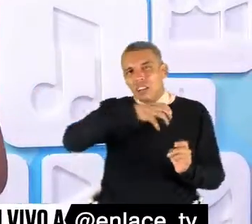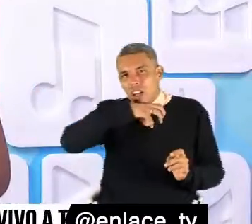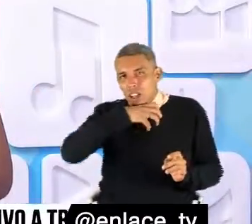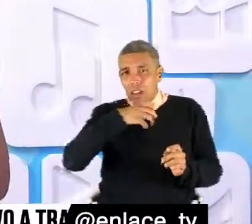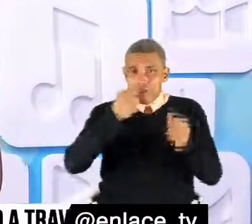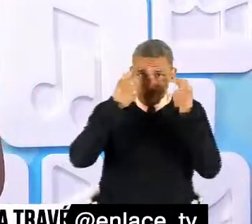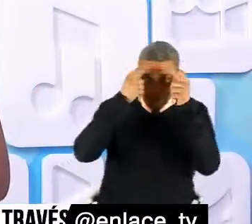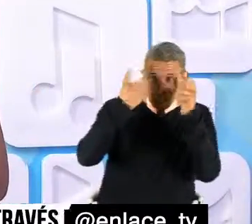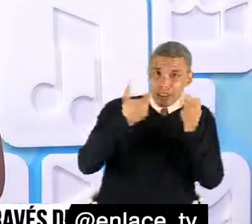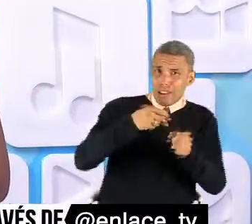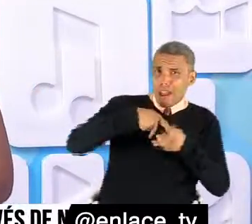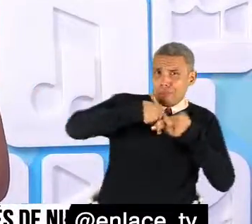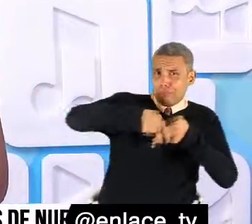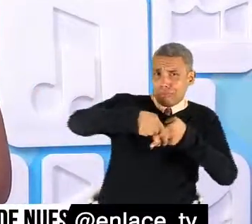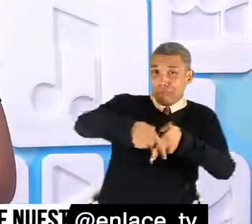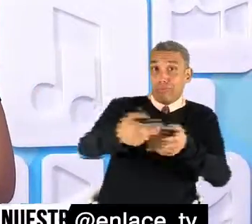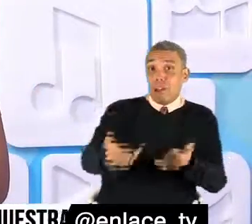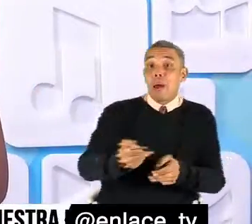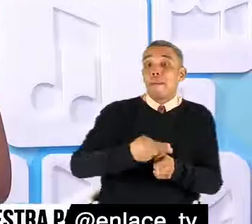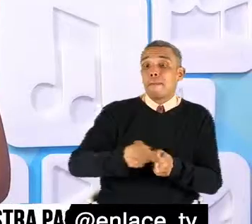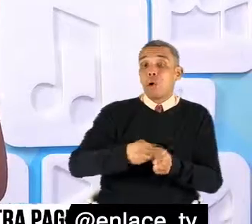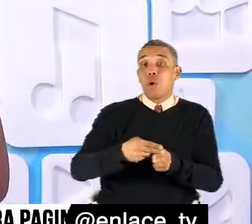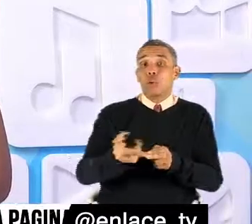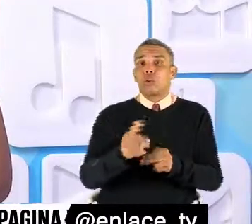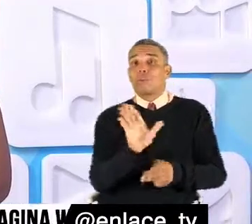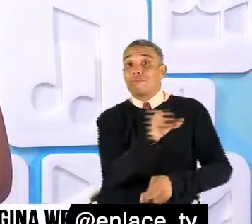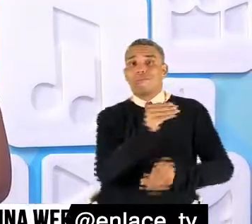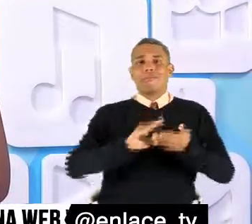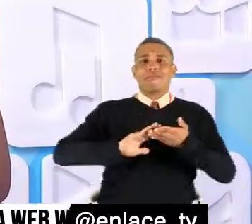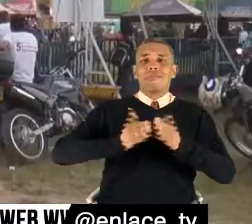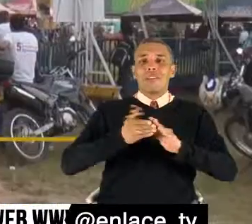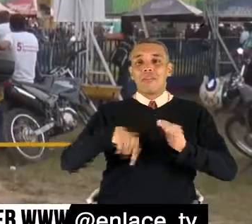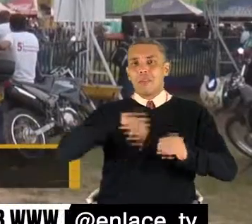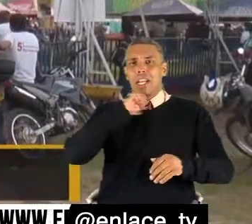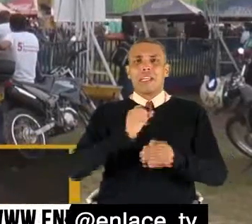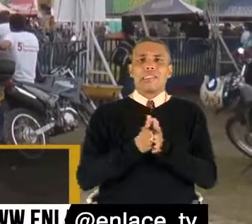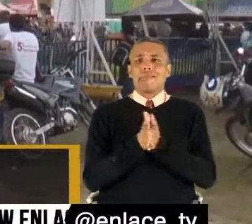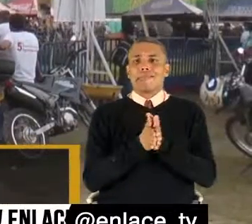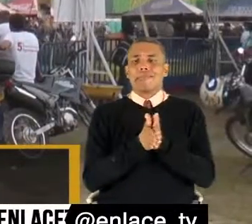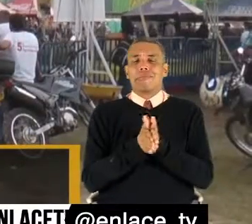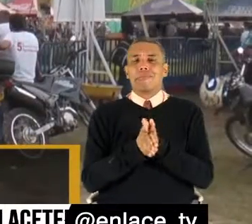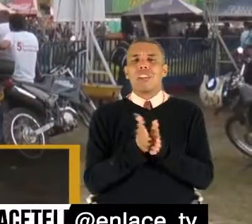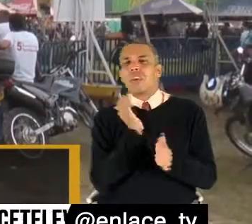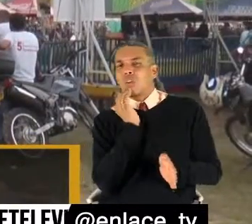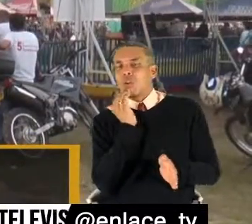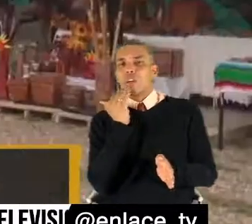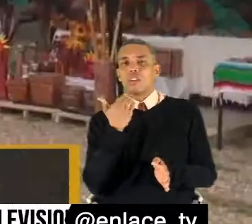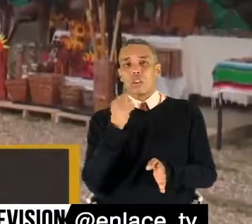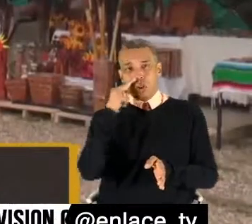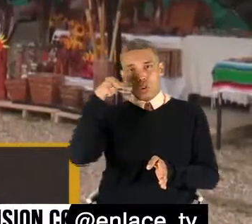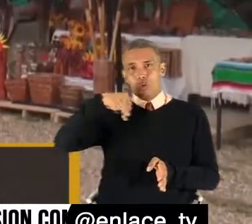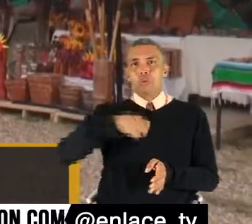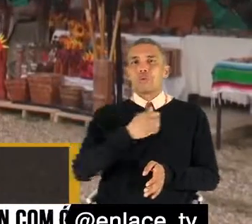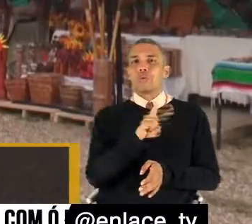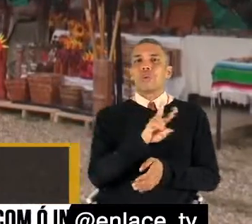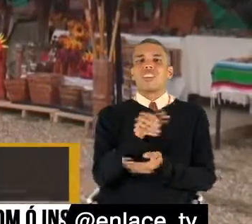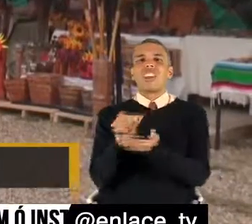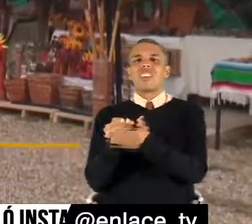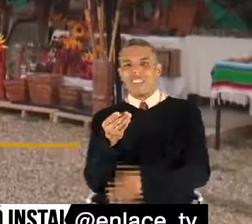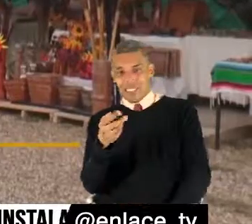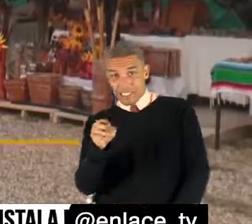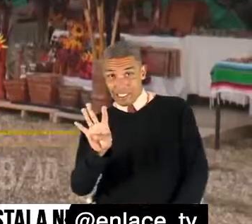actividades más esperadas por todos los barranqueños. Del 12 al 19 de junio en Expoeventos se efectuará